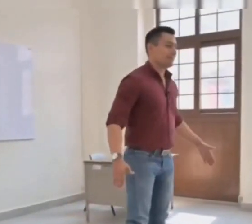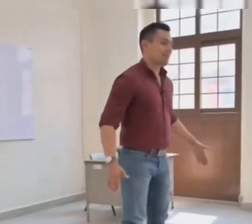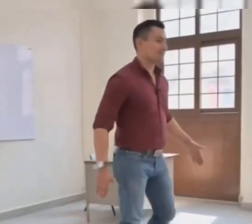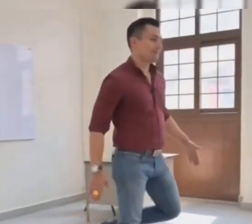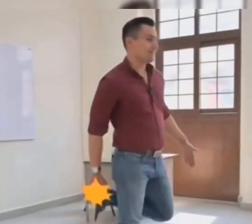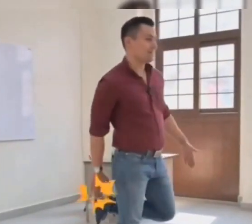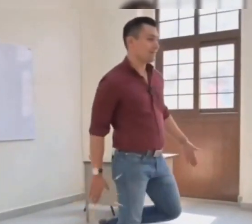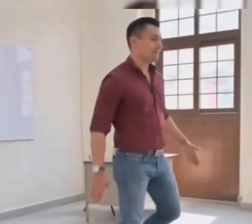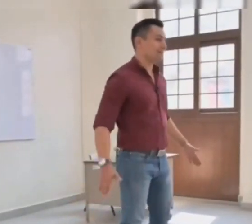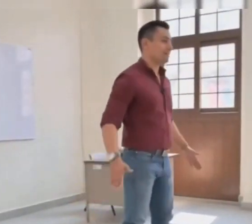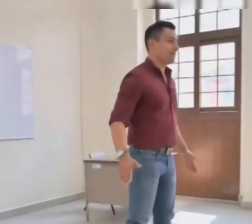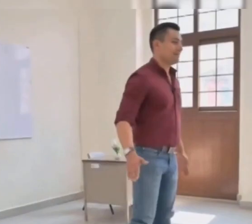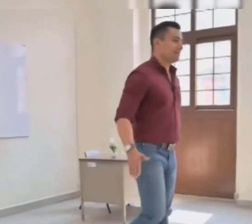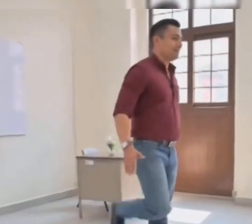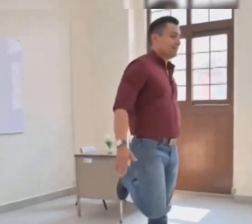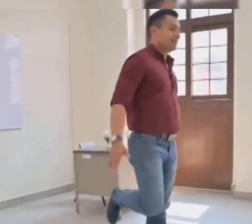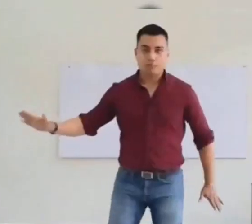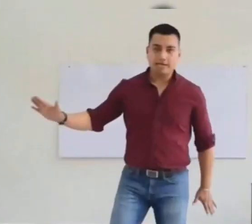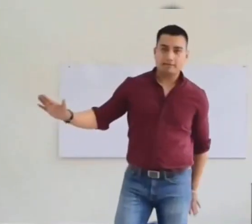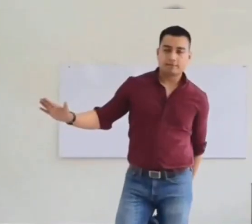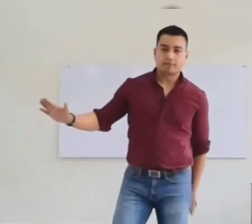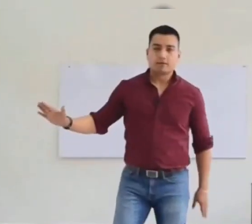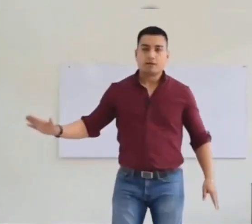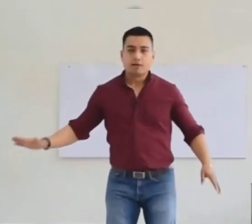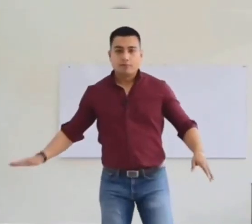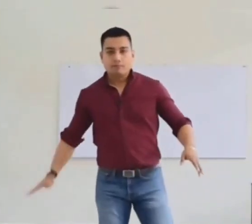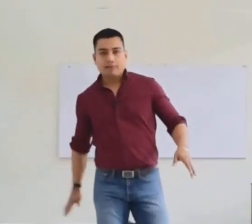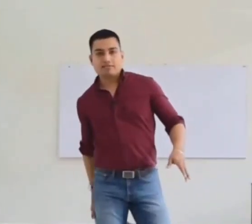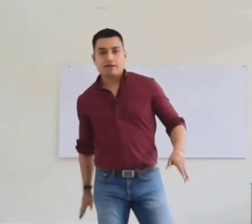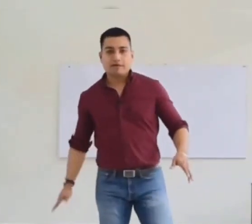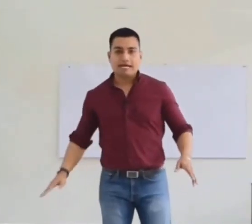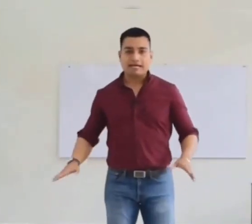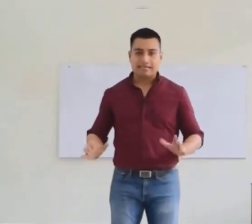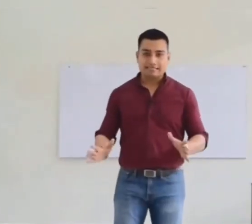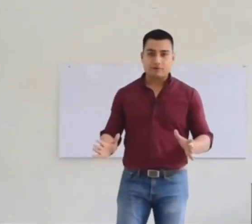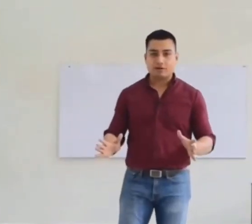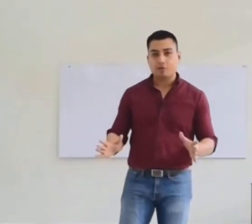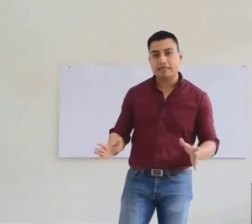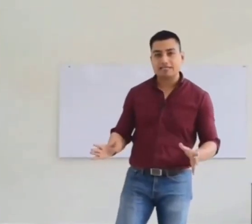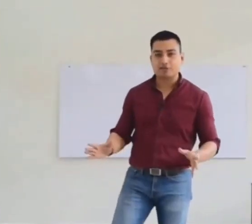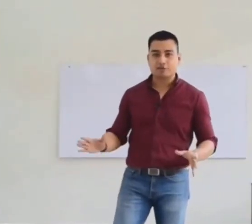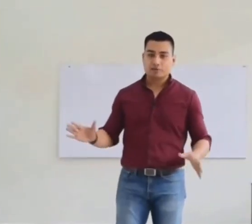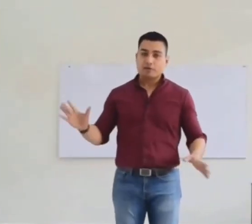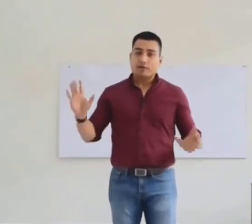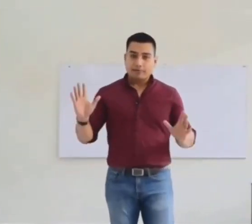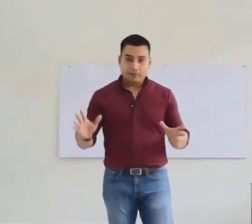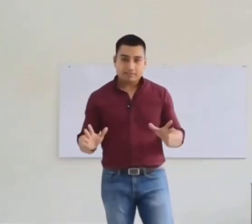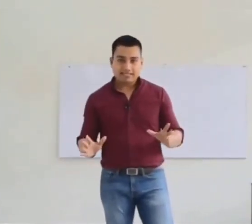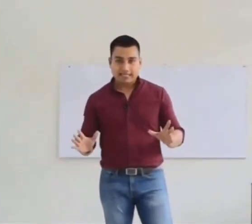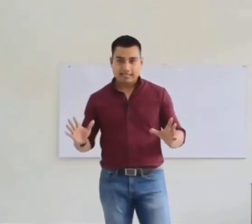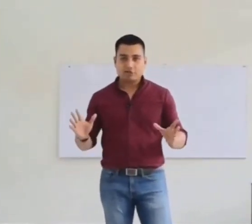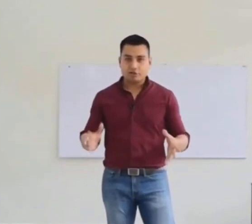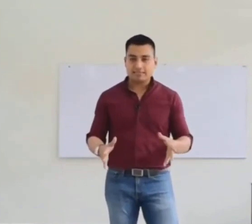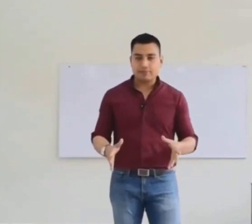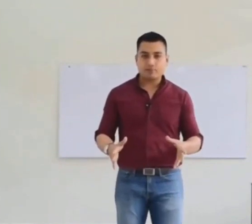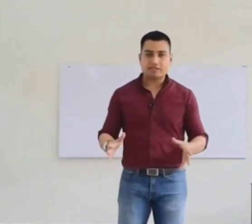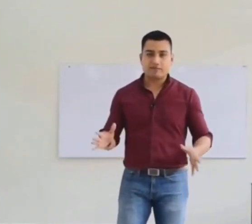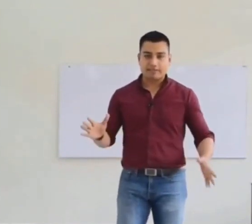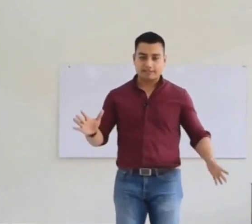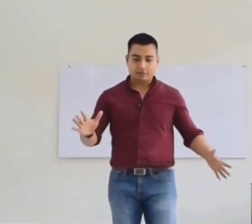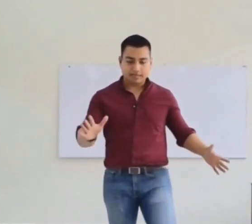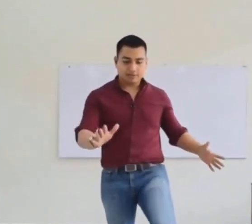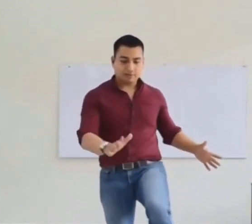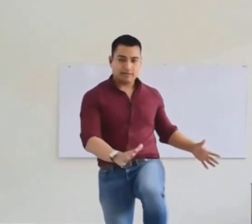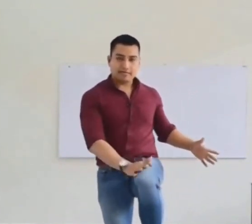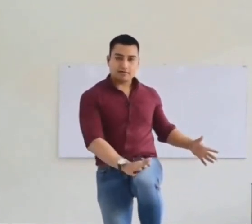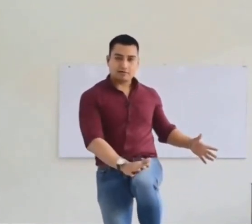Cruzado. Muy bien. Vamos ahora a realizar una combinación Vamos a hacer 2 tiempos